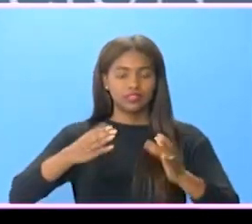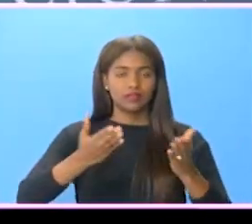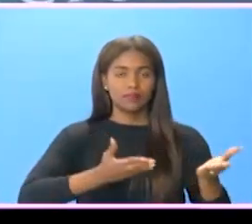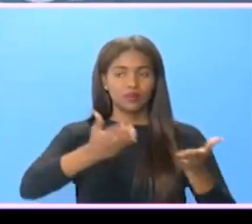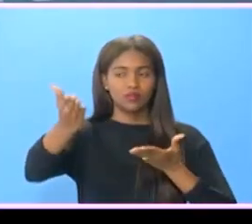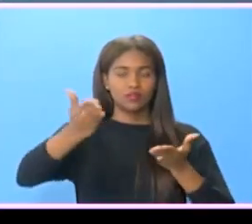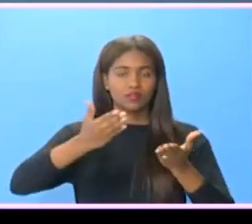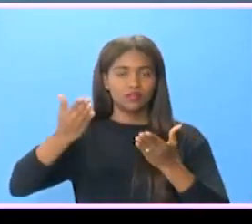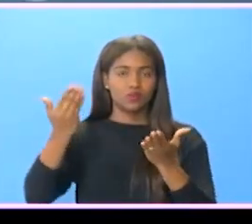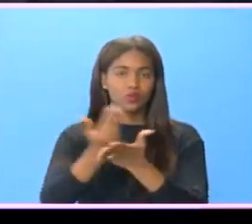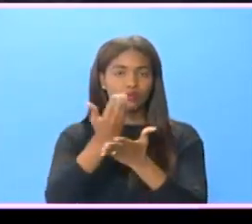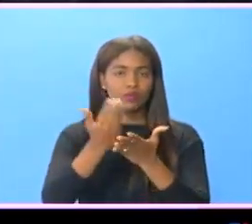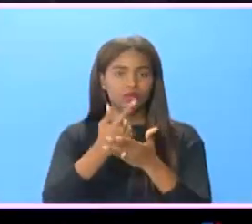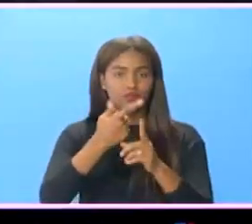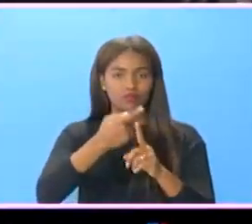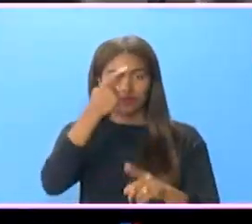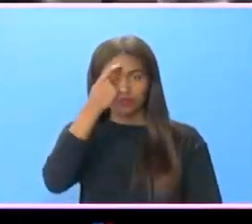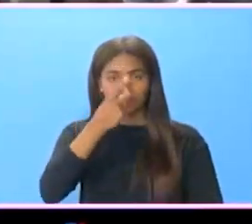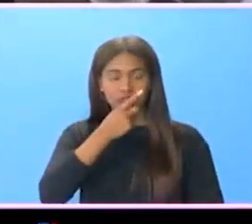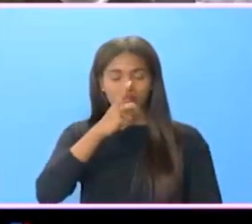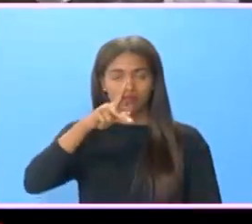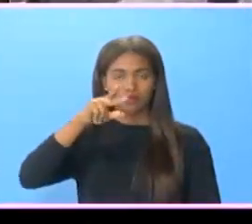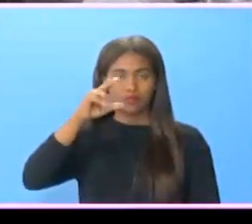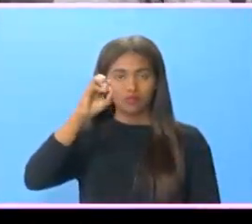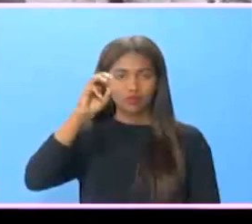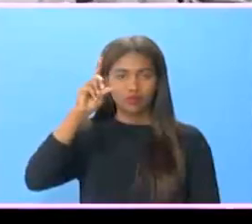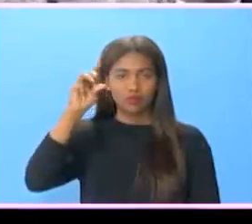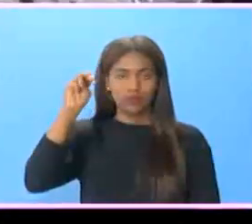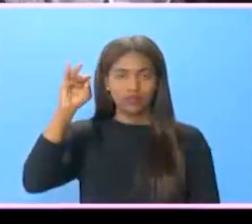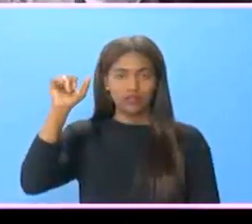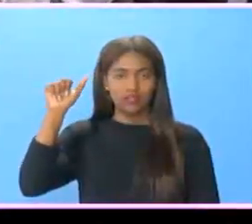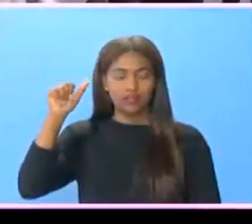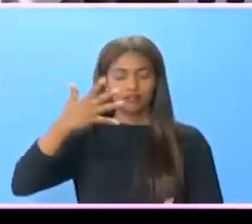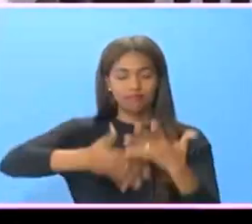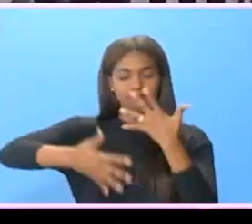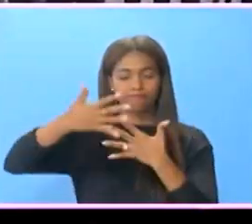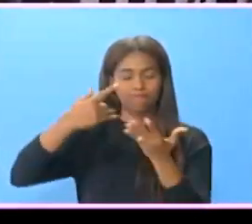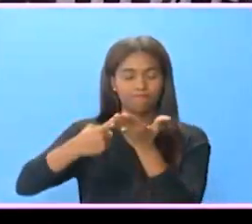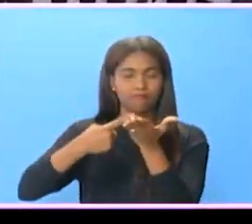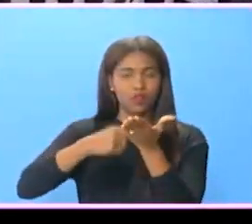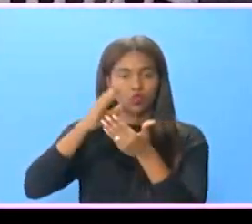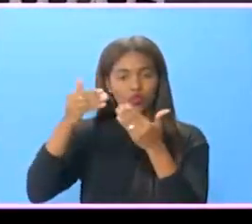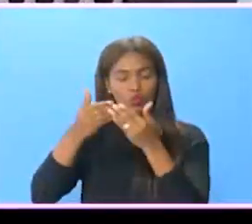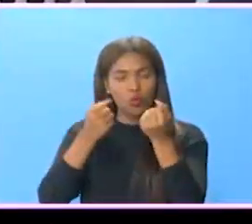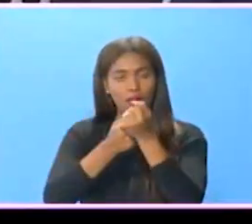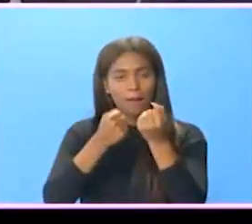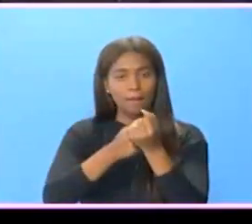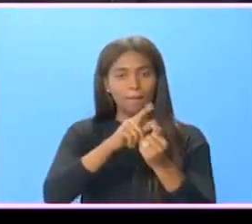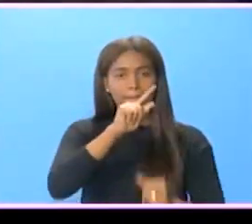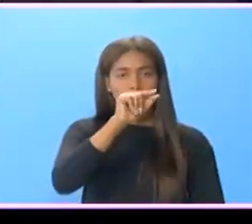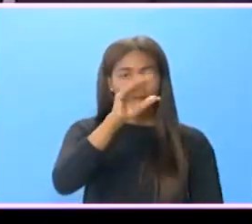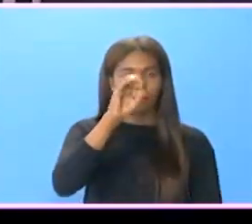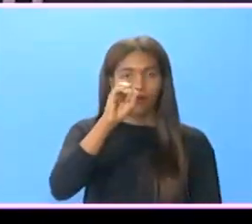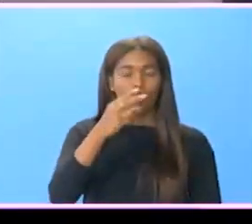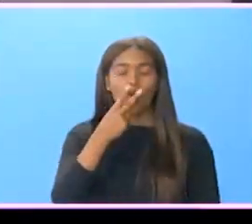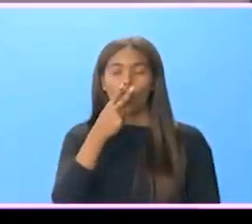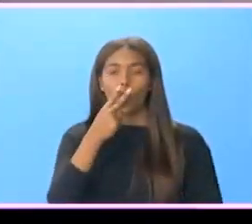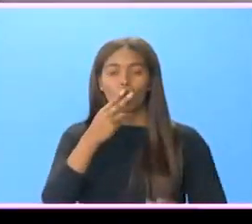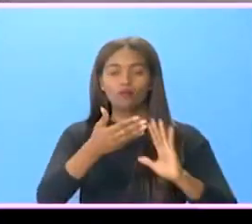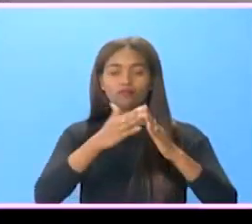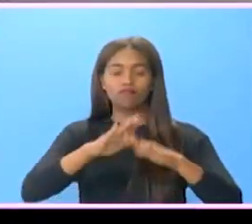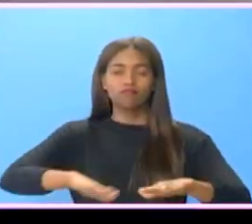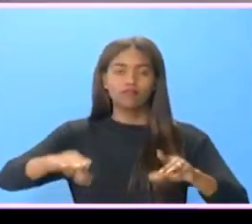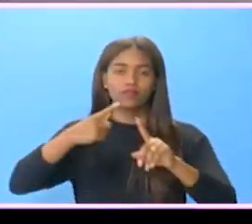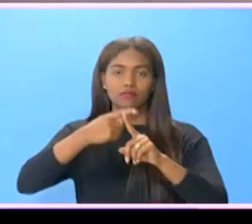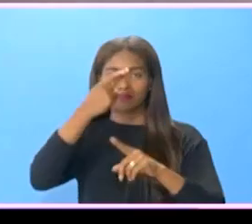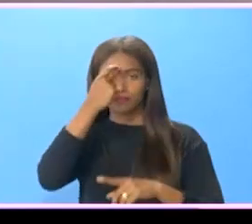Exportación e Innovación de la República Dominicana, Pro Dominicana, compartió en un ambiente ameno los aportes del tabaco y ron del sector exportador